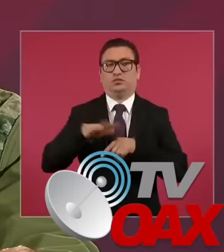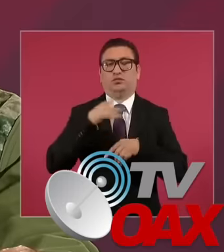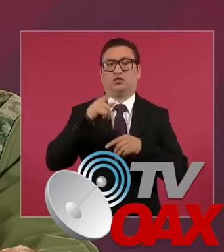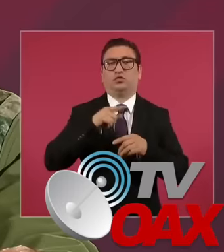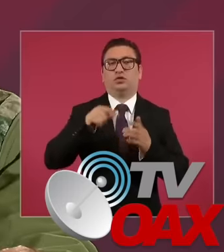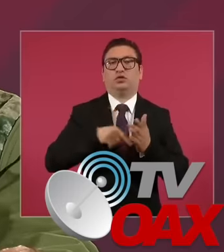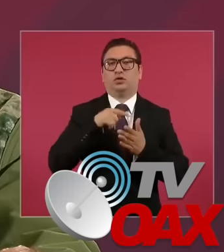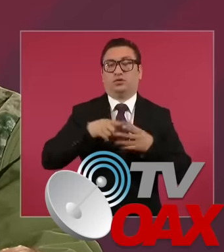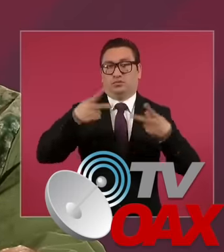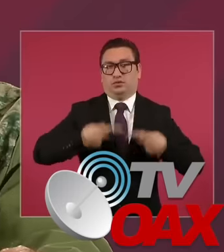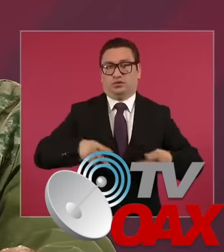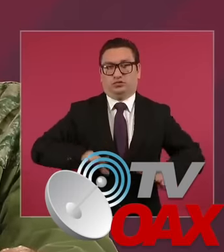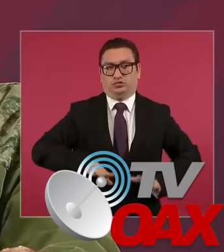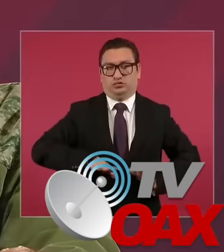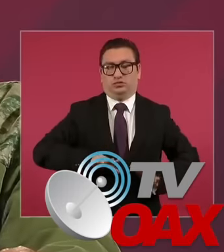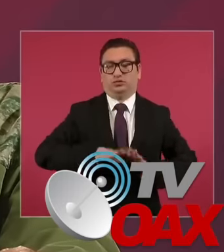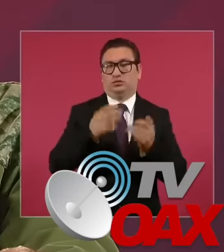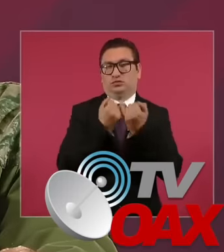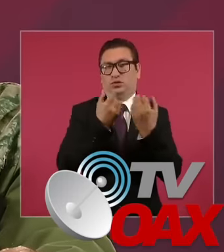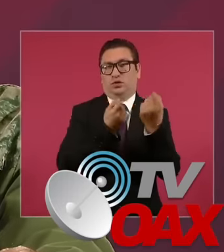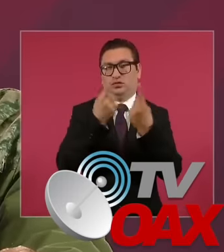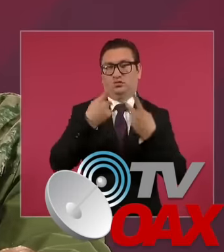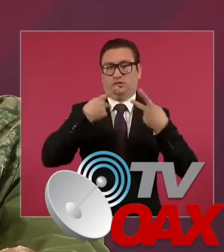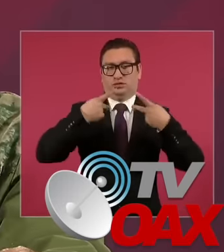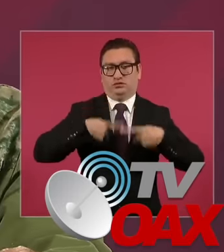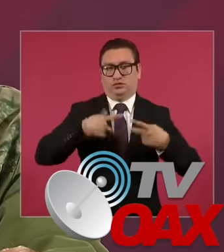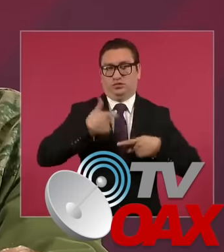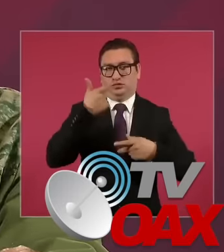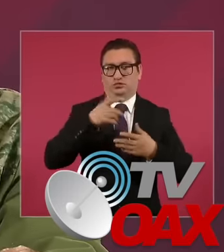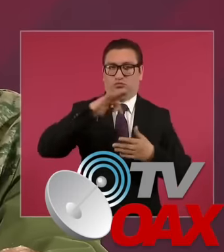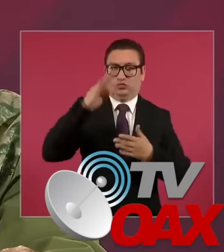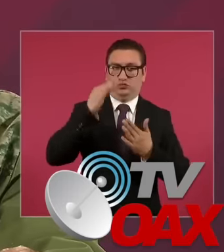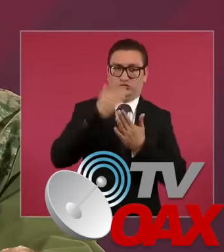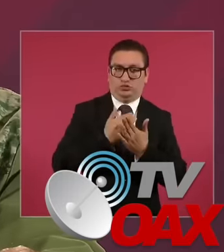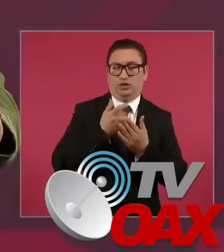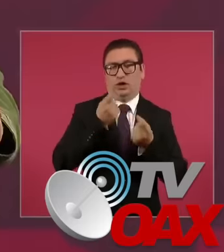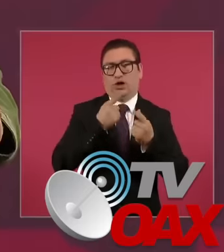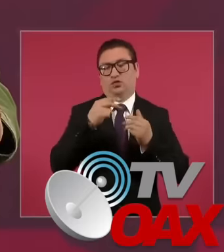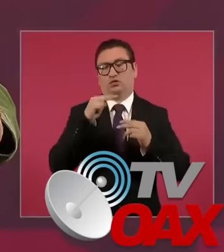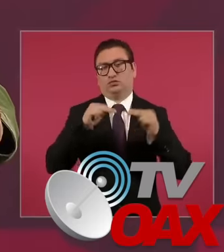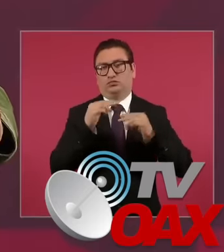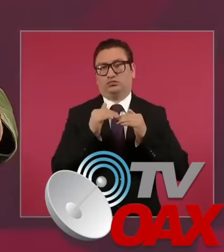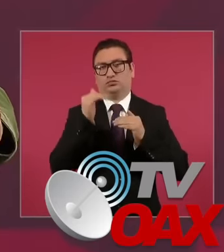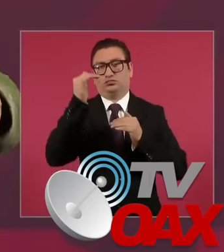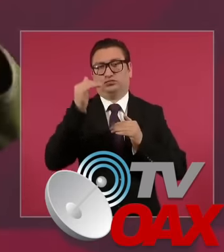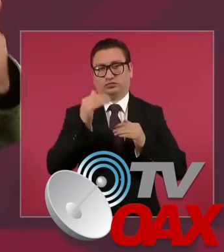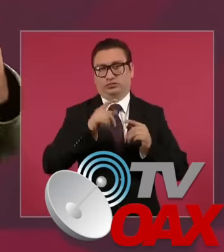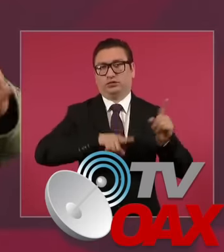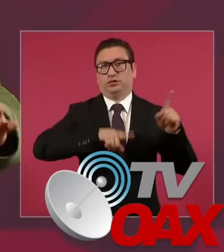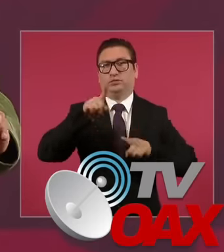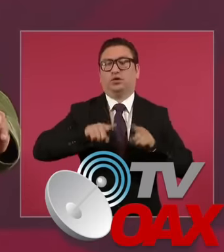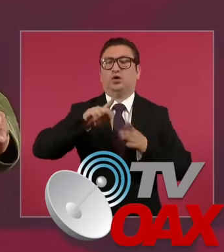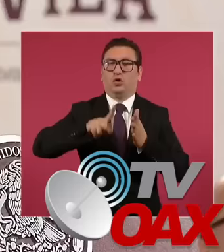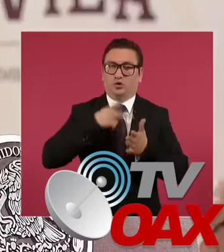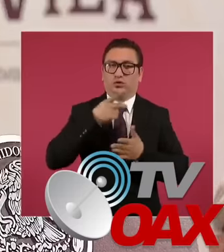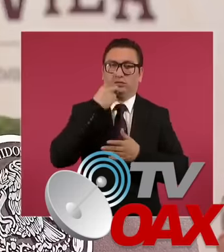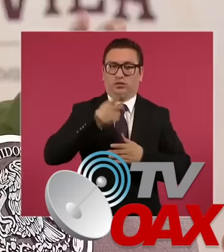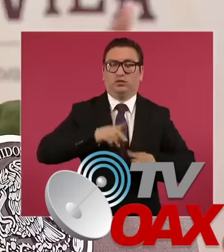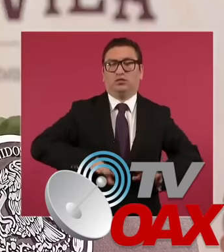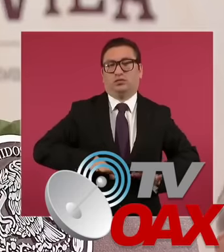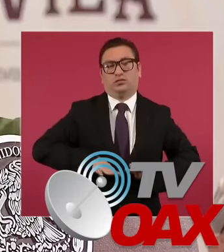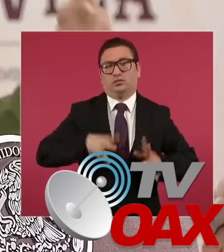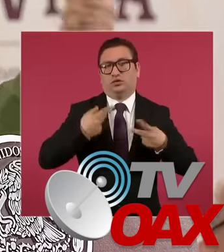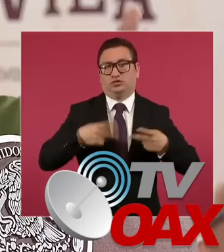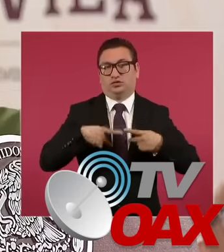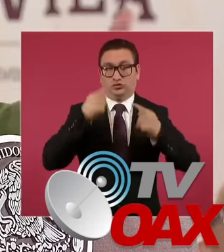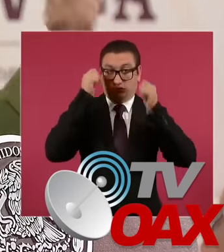de pasajero. Hay algunos que van con descuento, otros que van hacia arriba, dependiendo, repito, del tipo de pasajero, si es